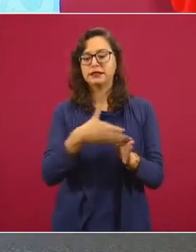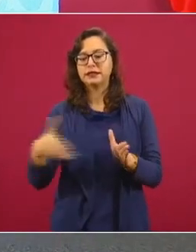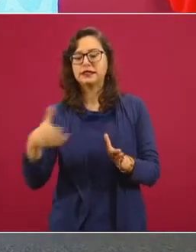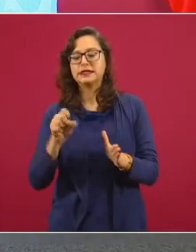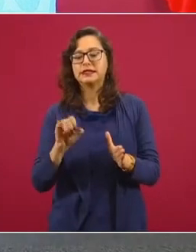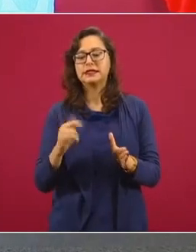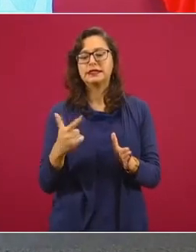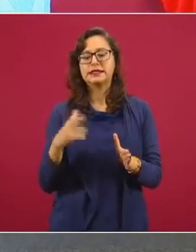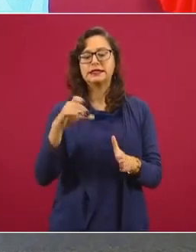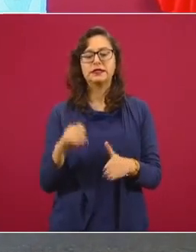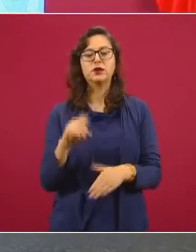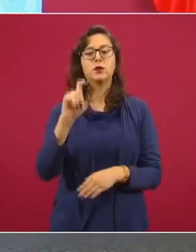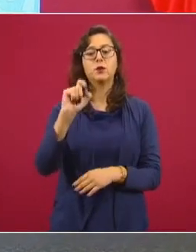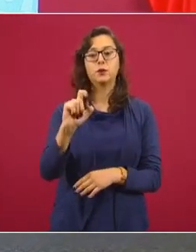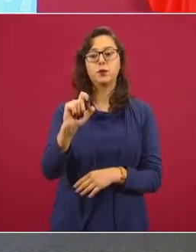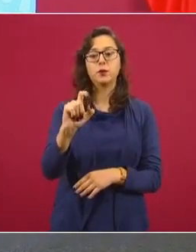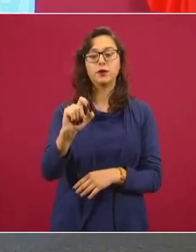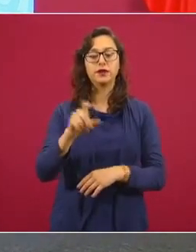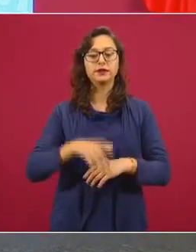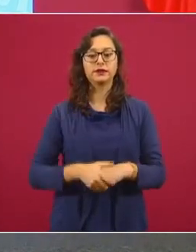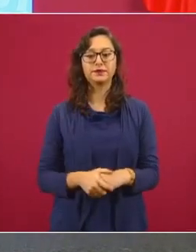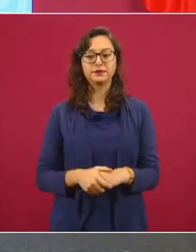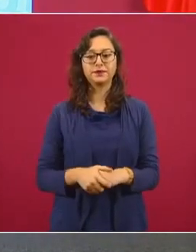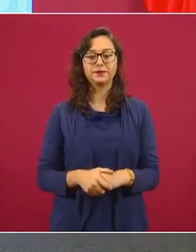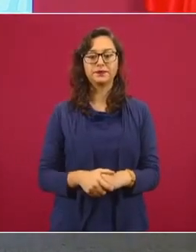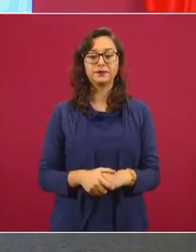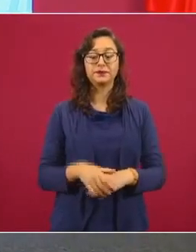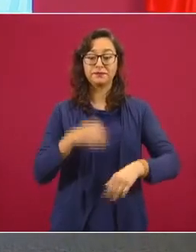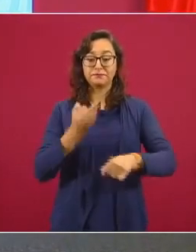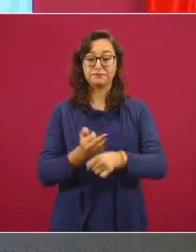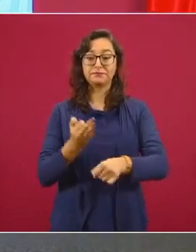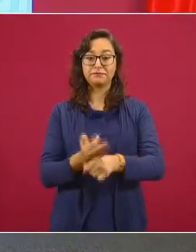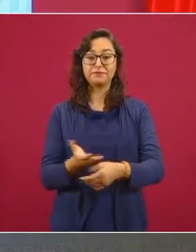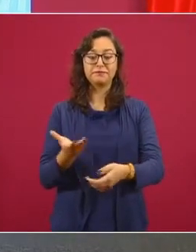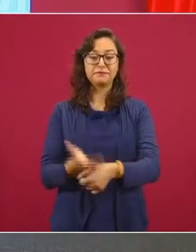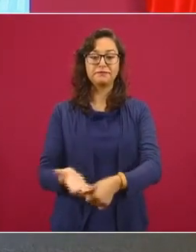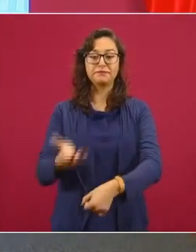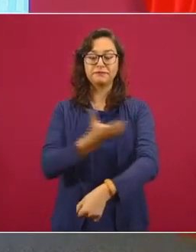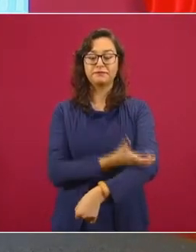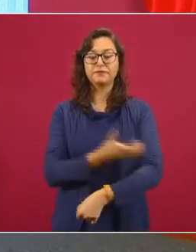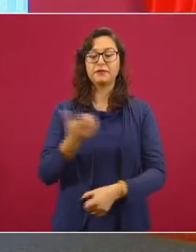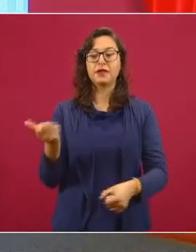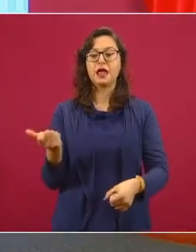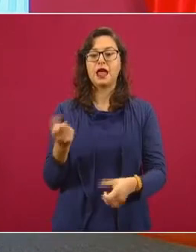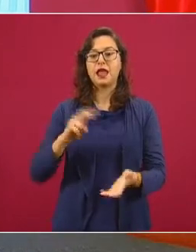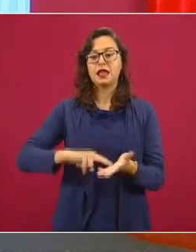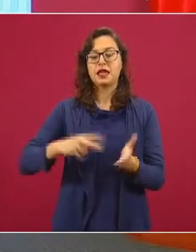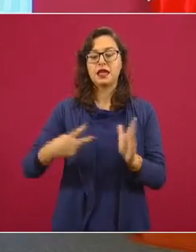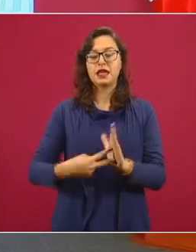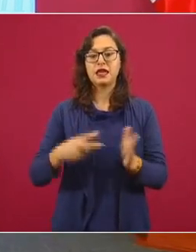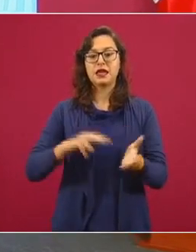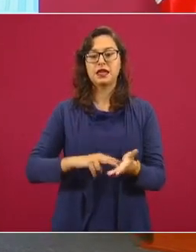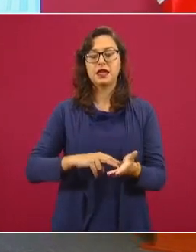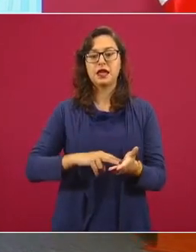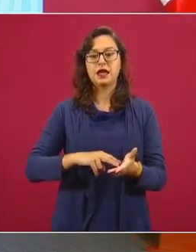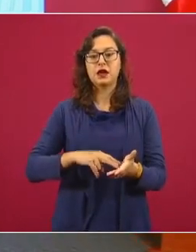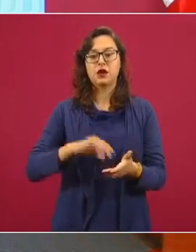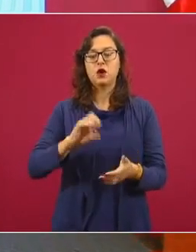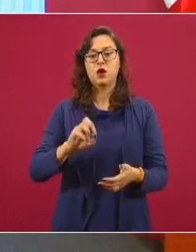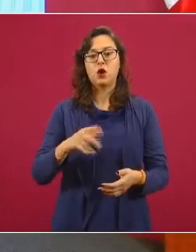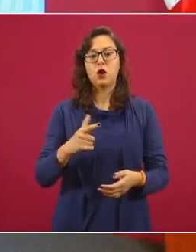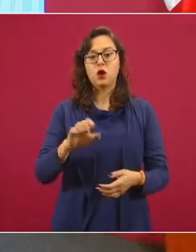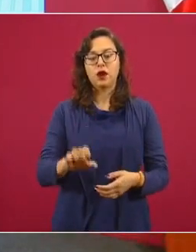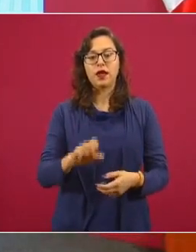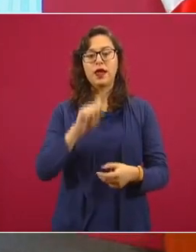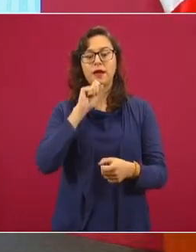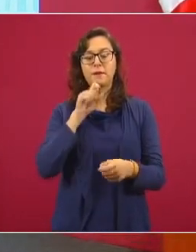Y nos acompaña con este propósito el ingeniero Jorge Arganis y Eduardo Villegas, que es coordinador